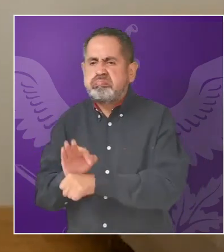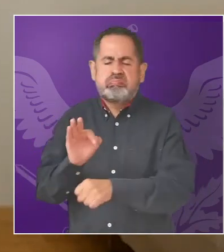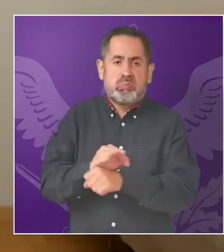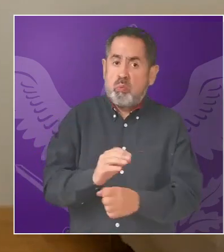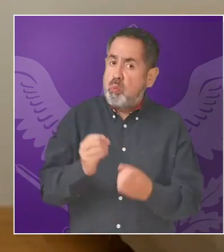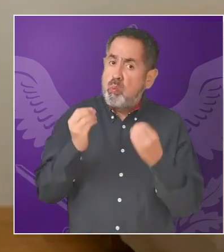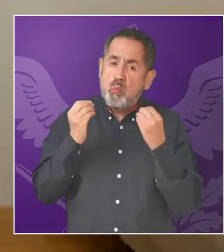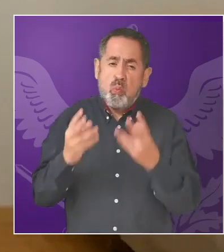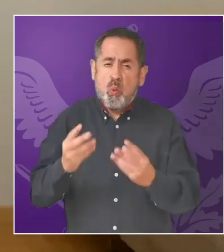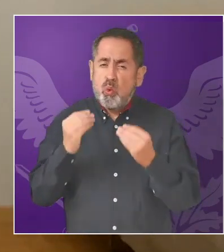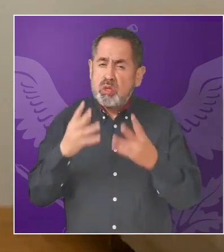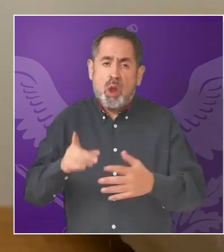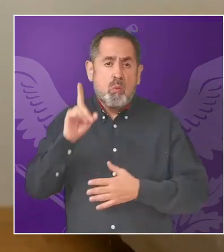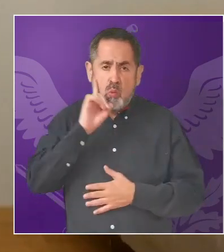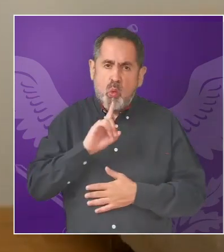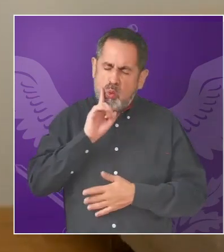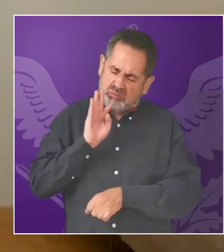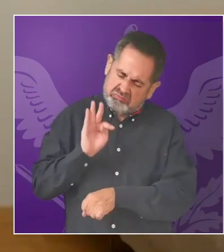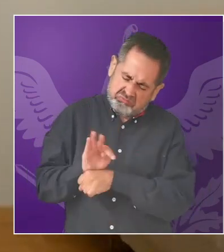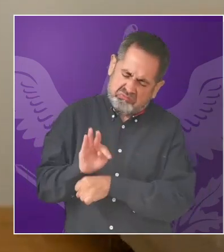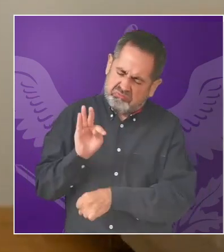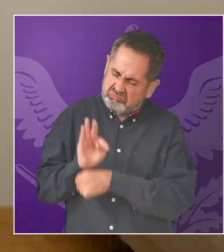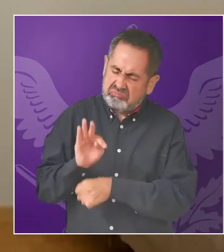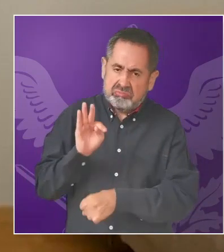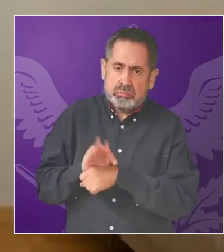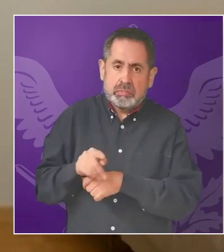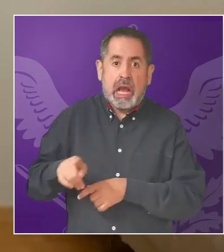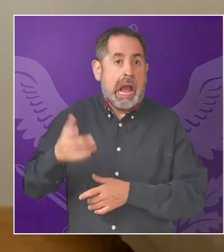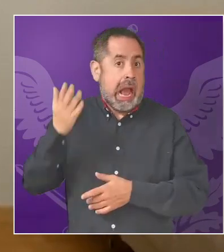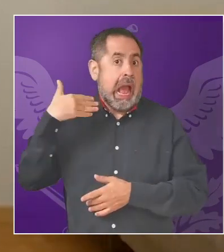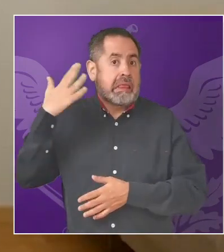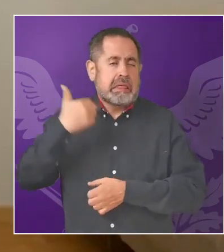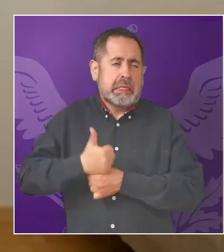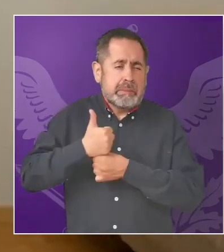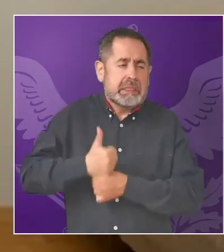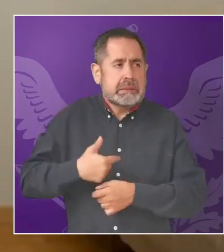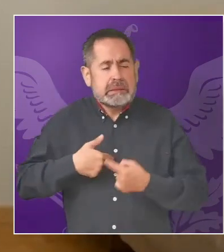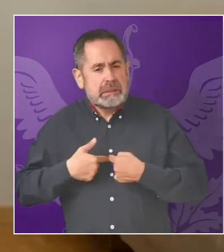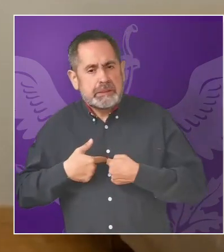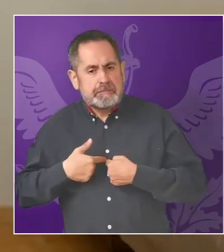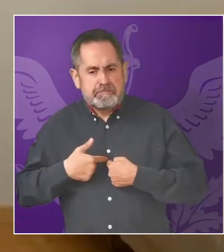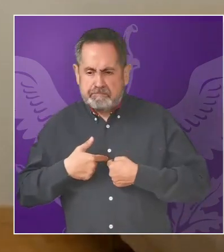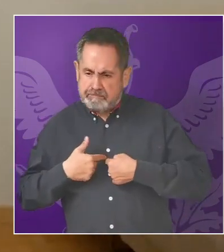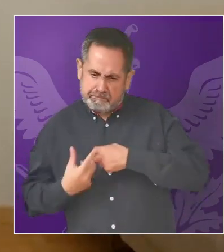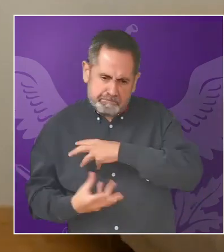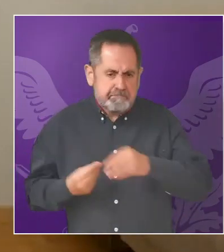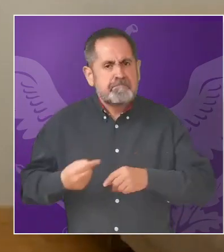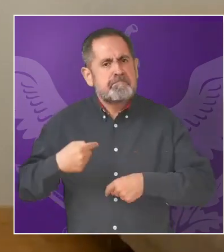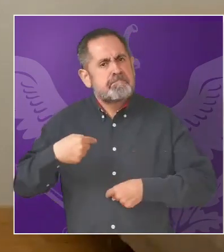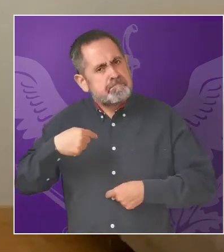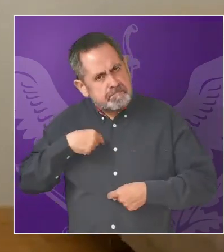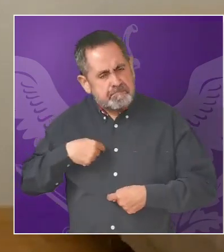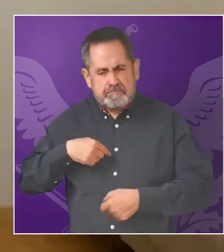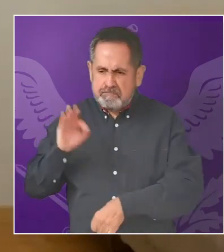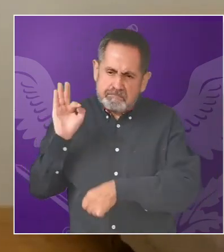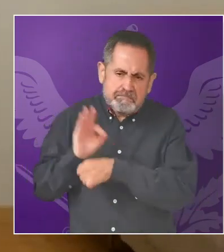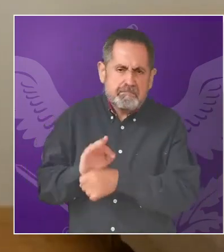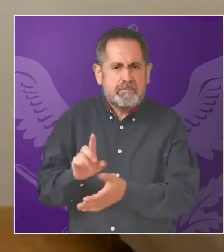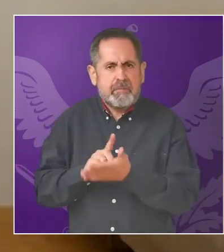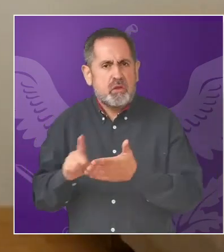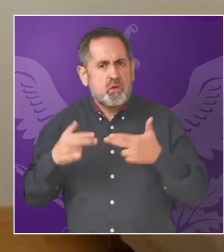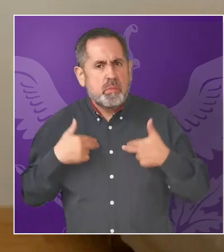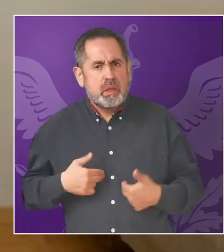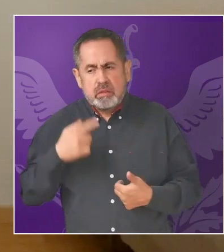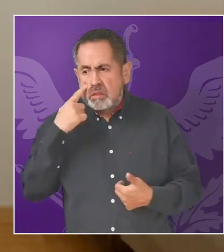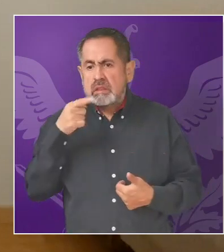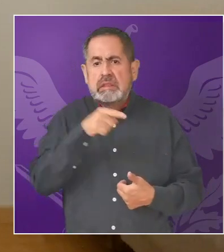otras mujeres que de ser víctimas han pasado a ser defensoras de los derechos humanos, buscando justicia